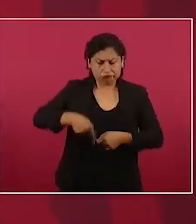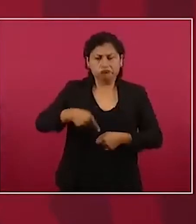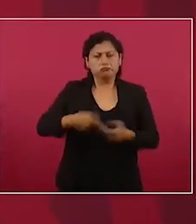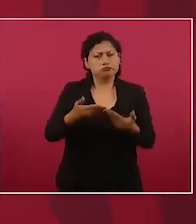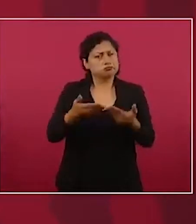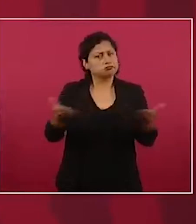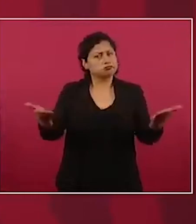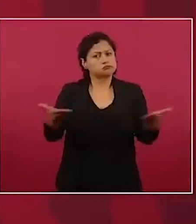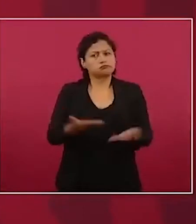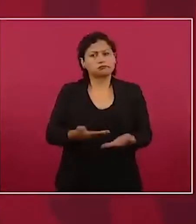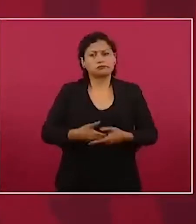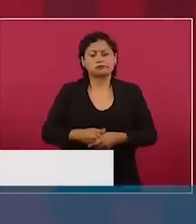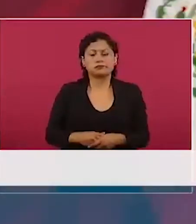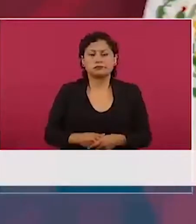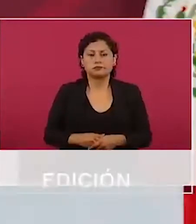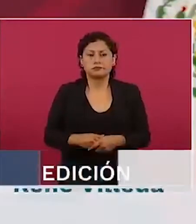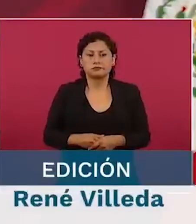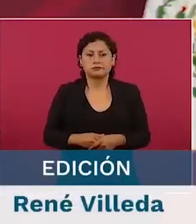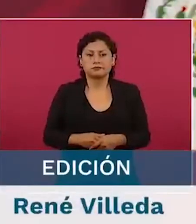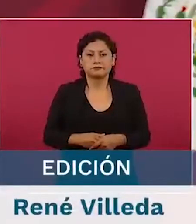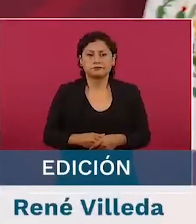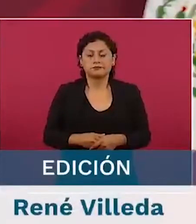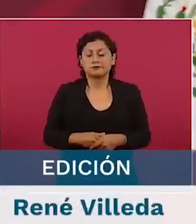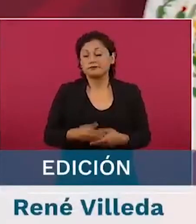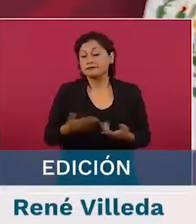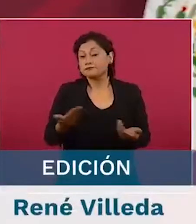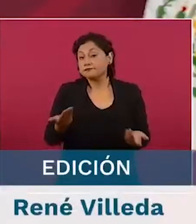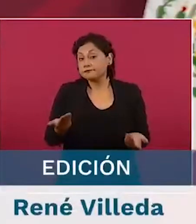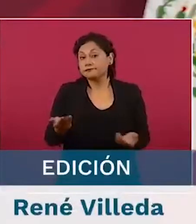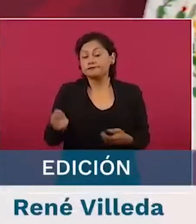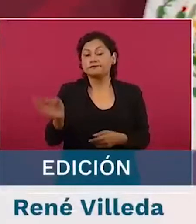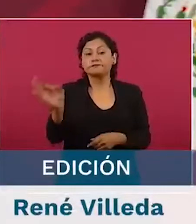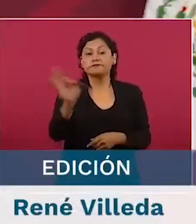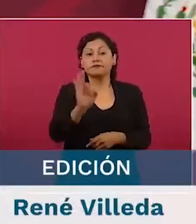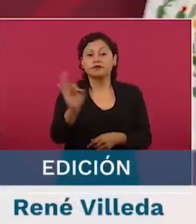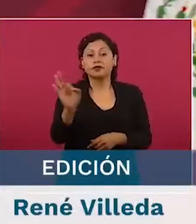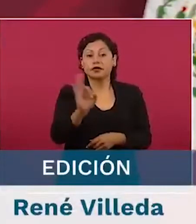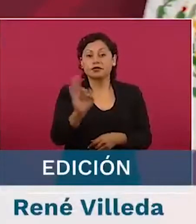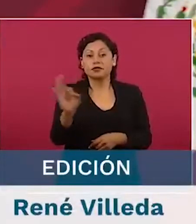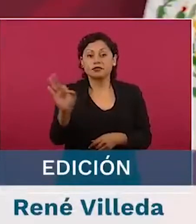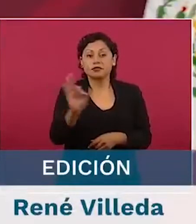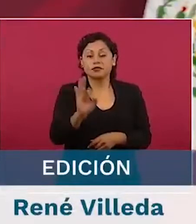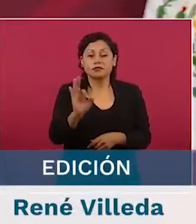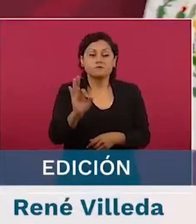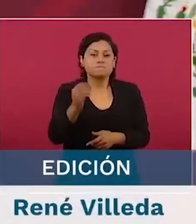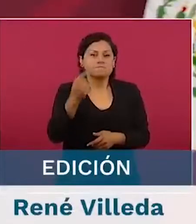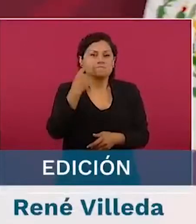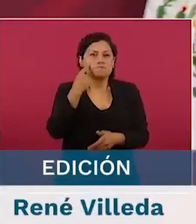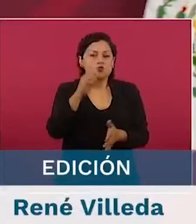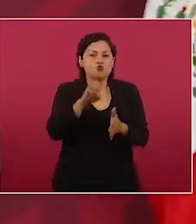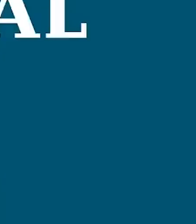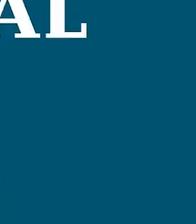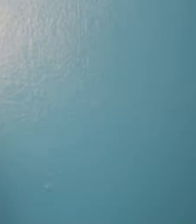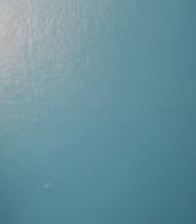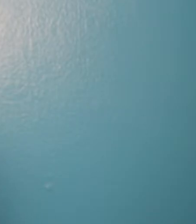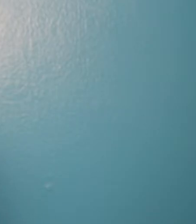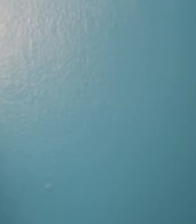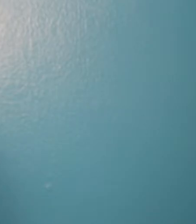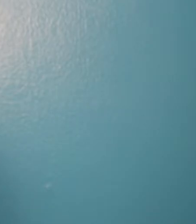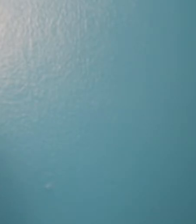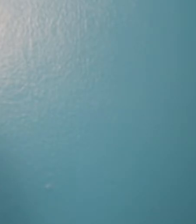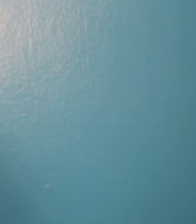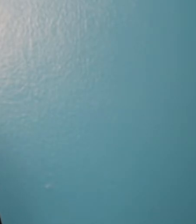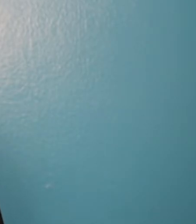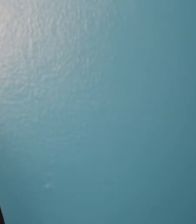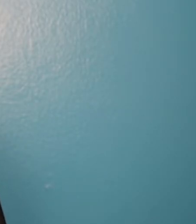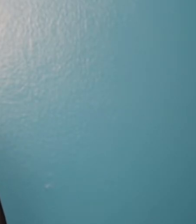en el caso de que se resuelva liberarlo gracias